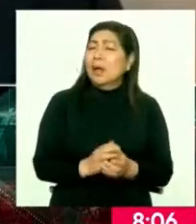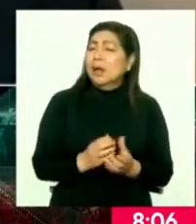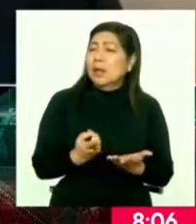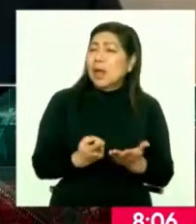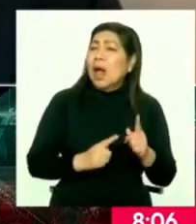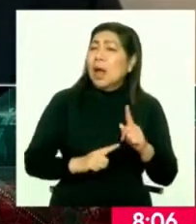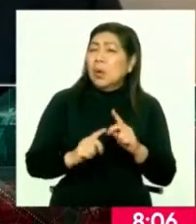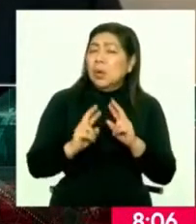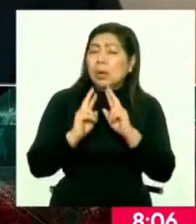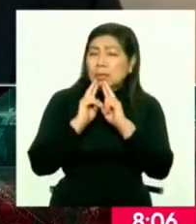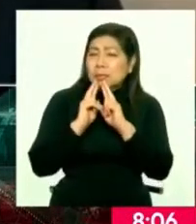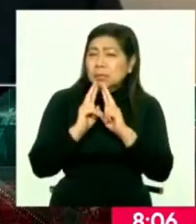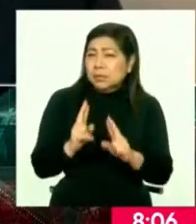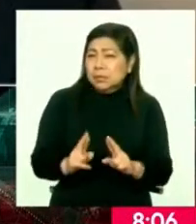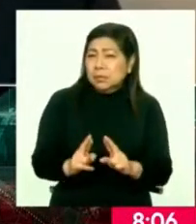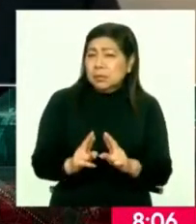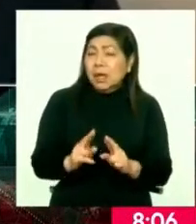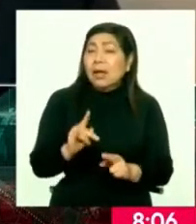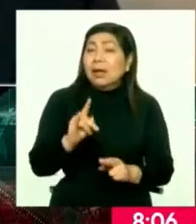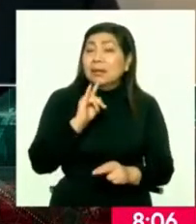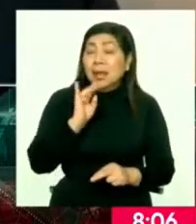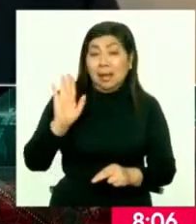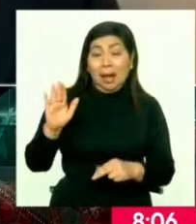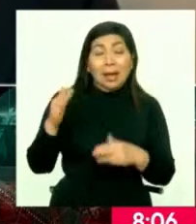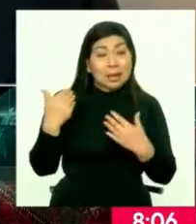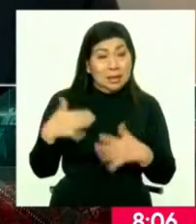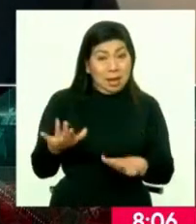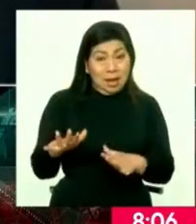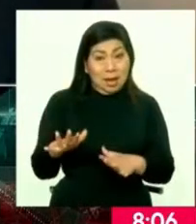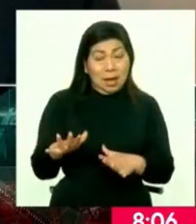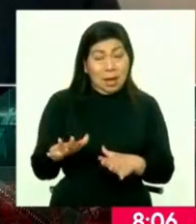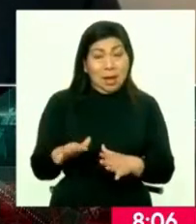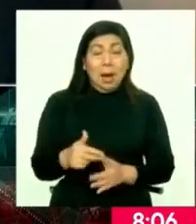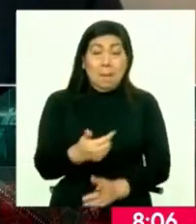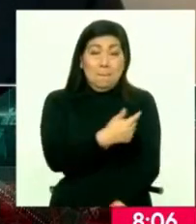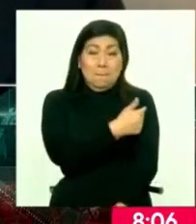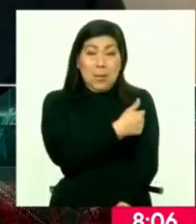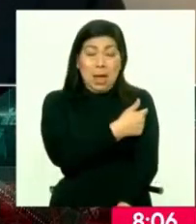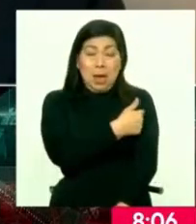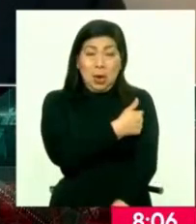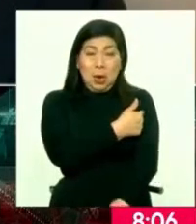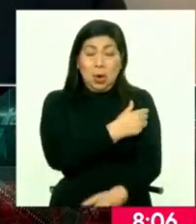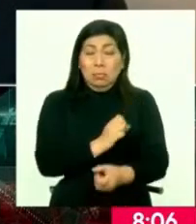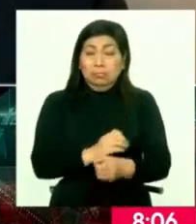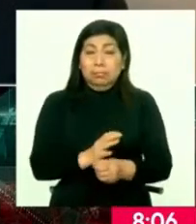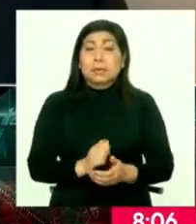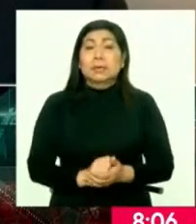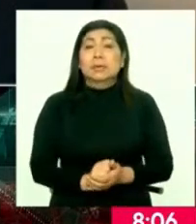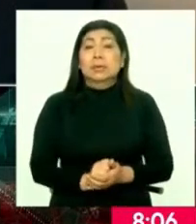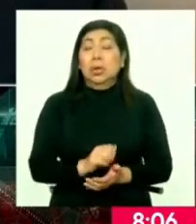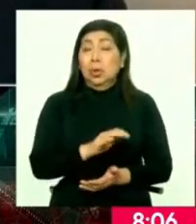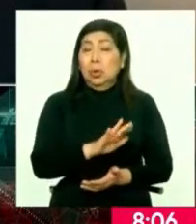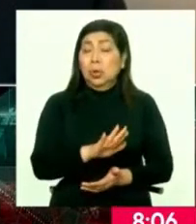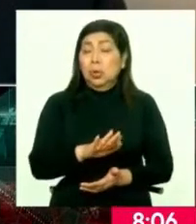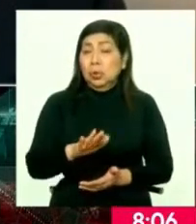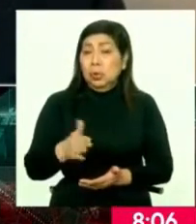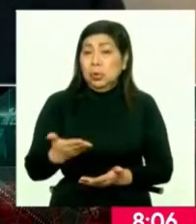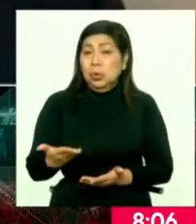con algunos resultados, porque en los Estados Unidos ya se aplican las vacunas contra la COVID-19 a